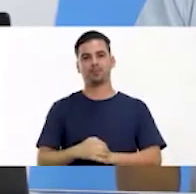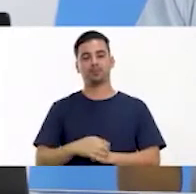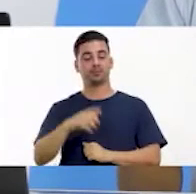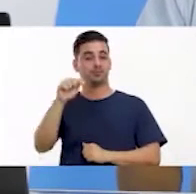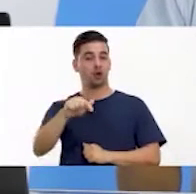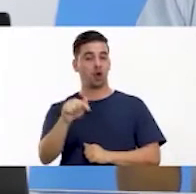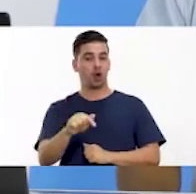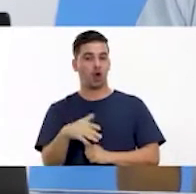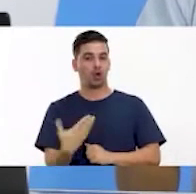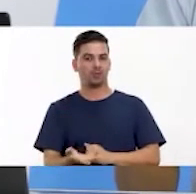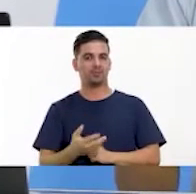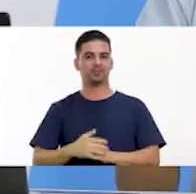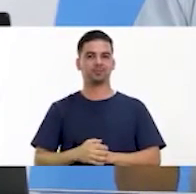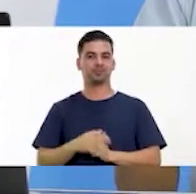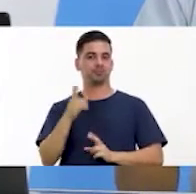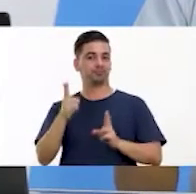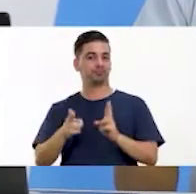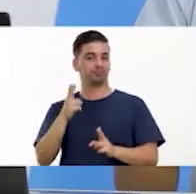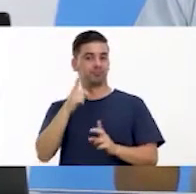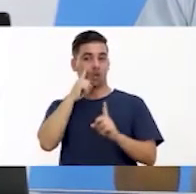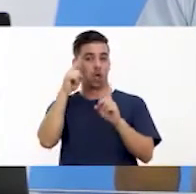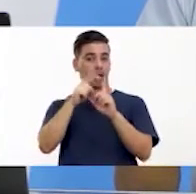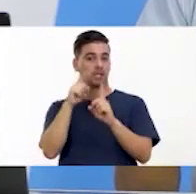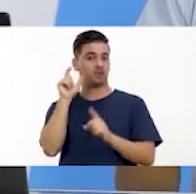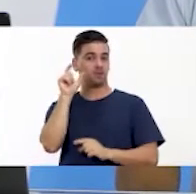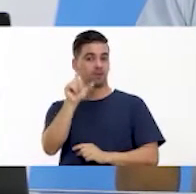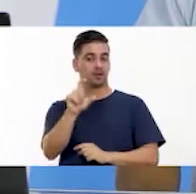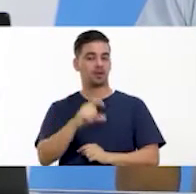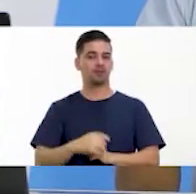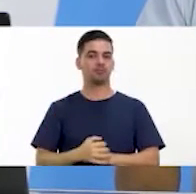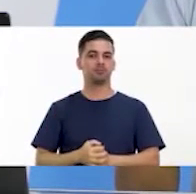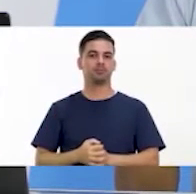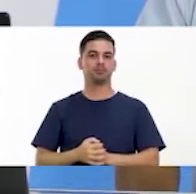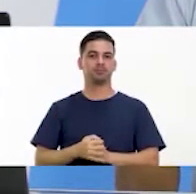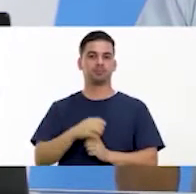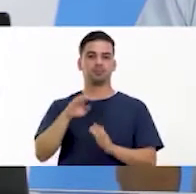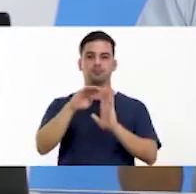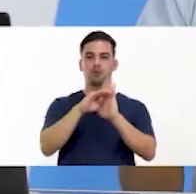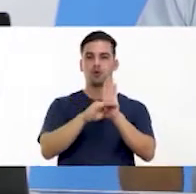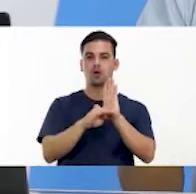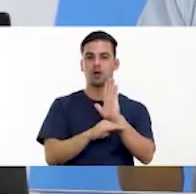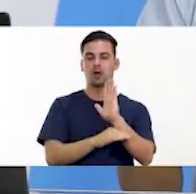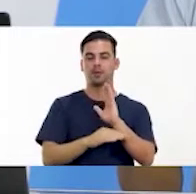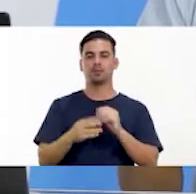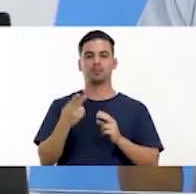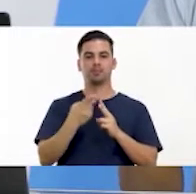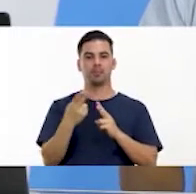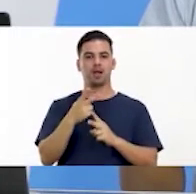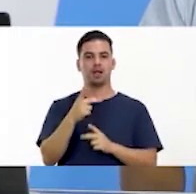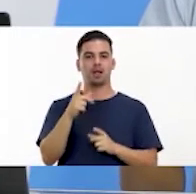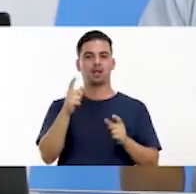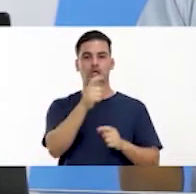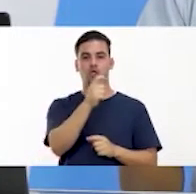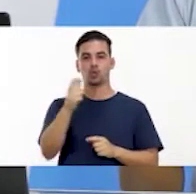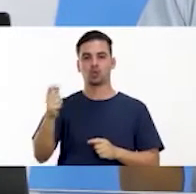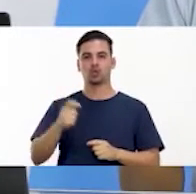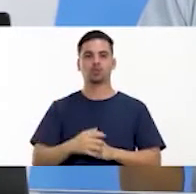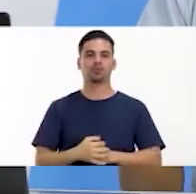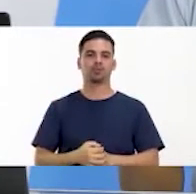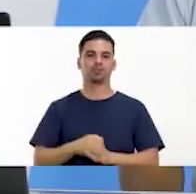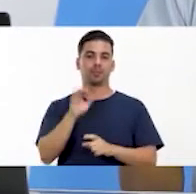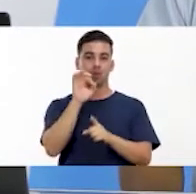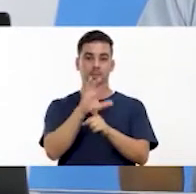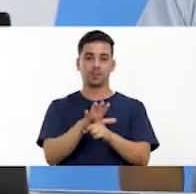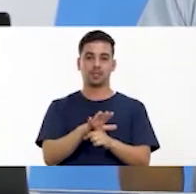hoy orientaremos ya los objetivos finales del programa para este curso.